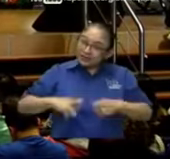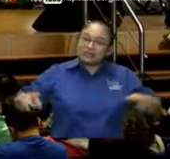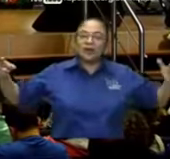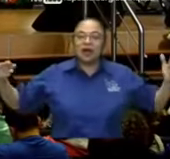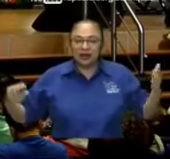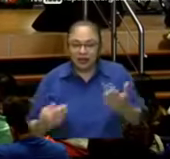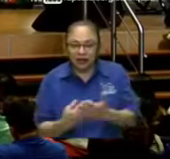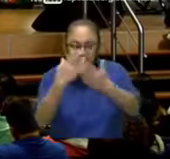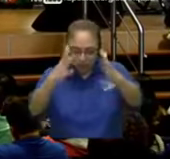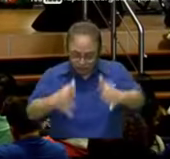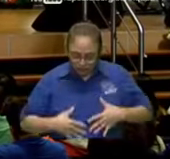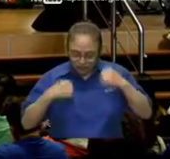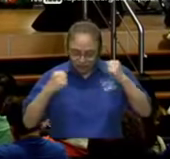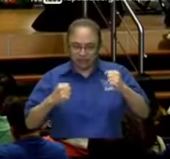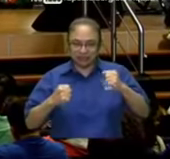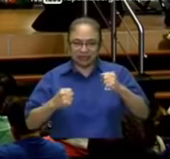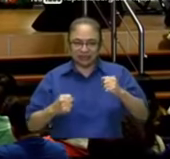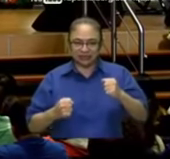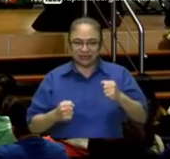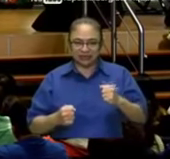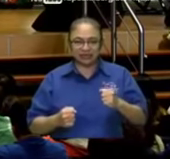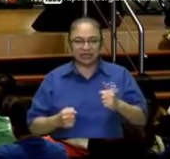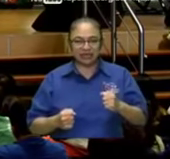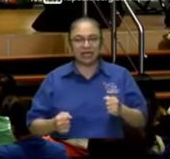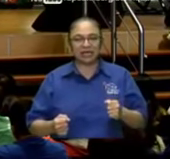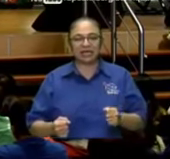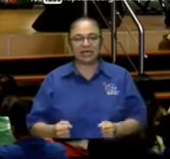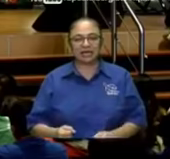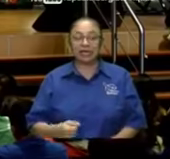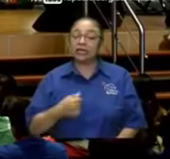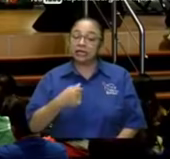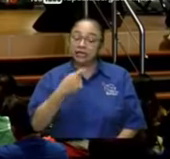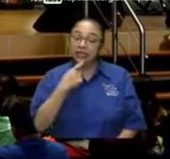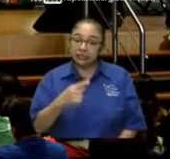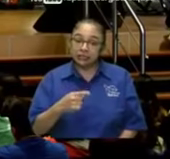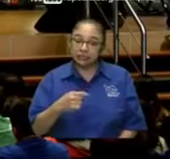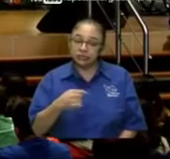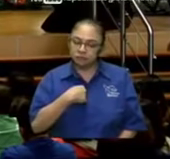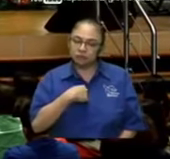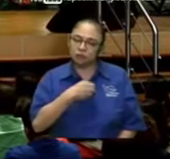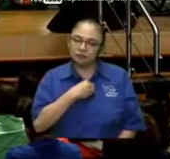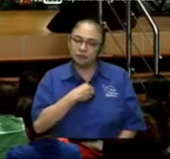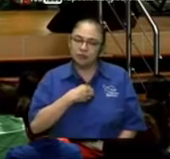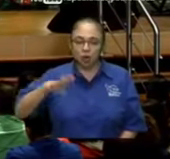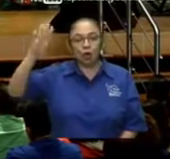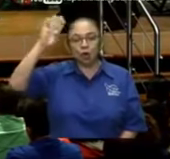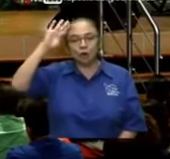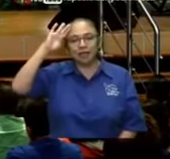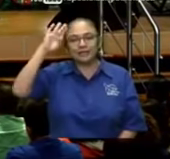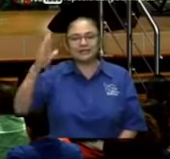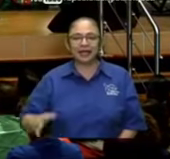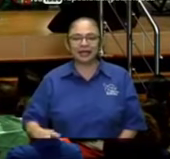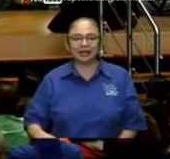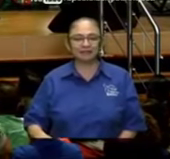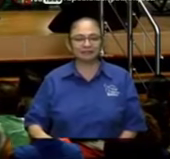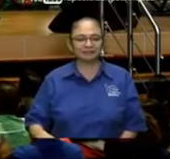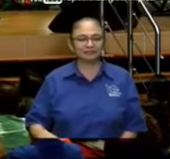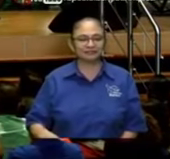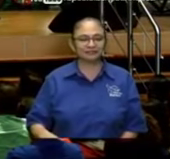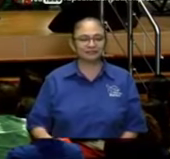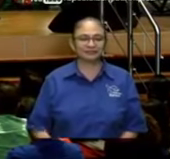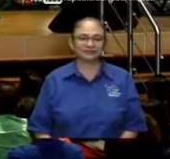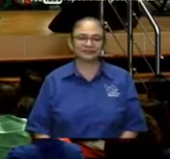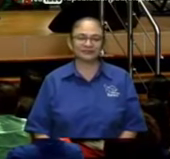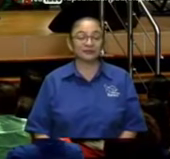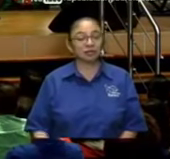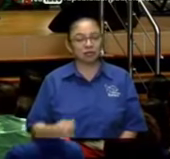conquistar. Y dame la tierra donde hay gigantes, esta quiero, dijo. Nada que ya soy de la tercera edad y me van a permitir hacer cola